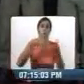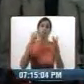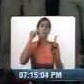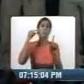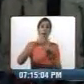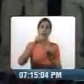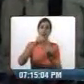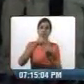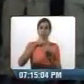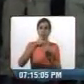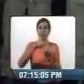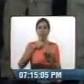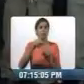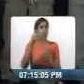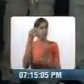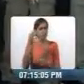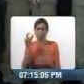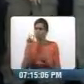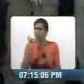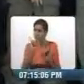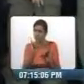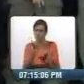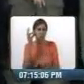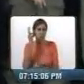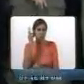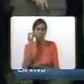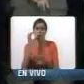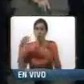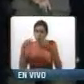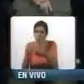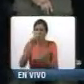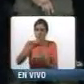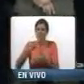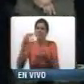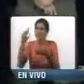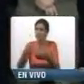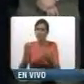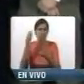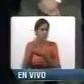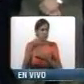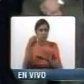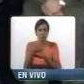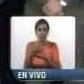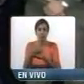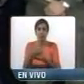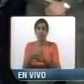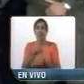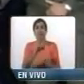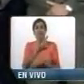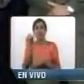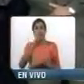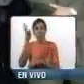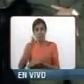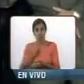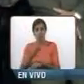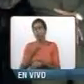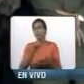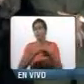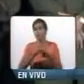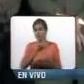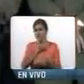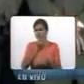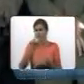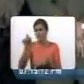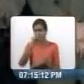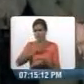este centro electoral. Habría que llevar 100 personas en el primer lote que se llevó. Estas son personas que